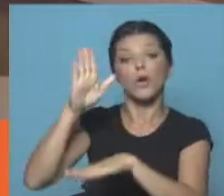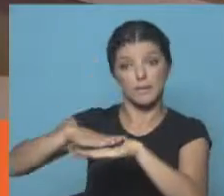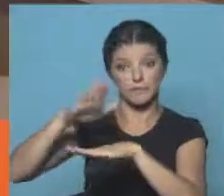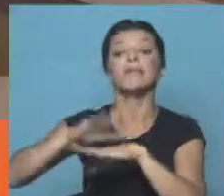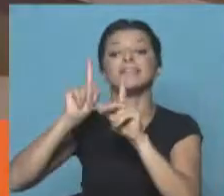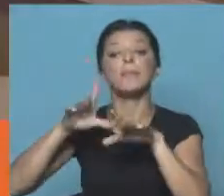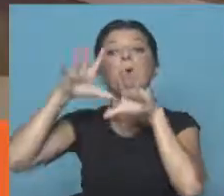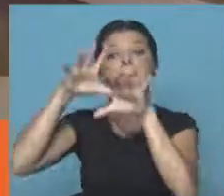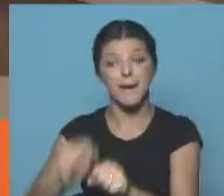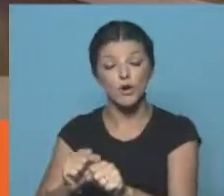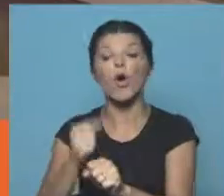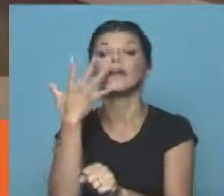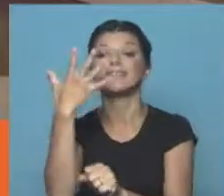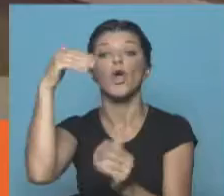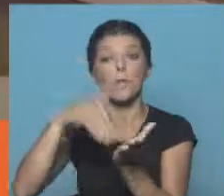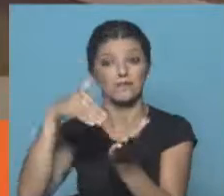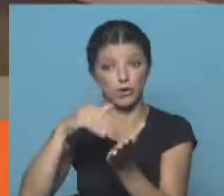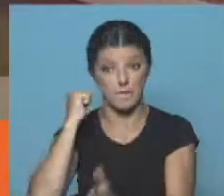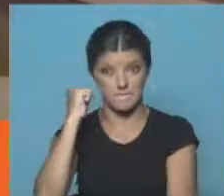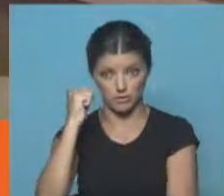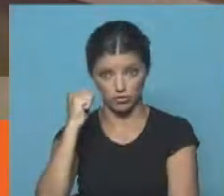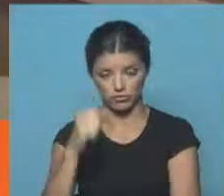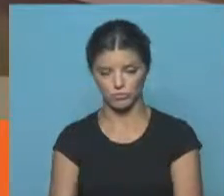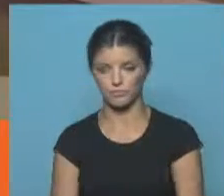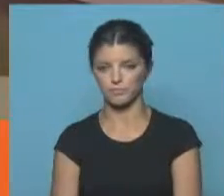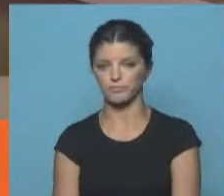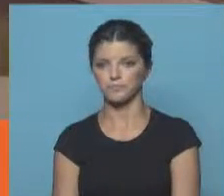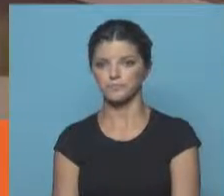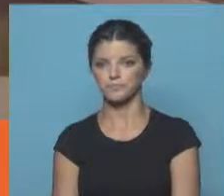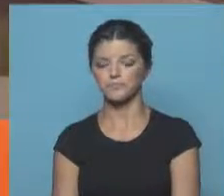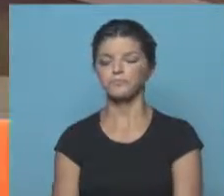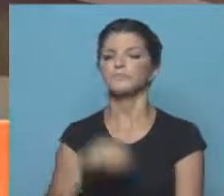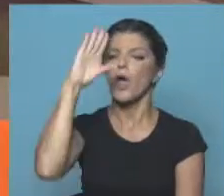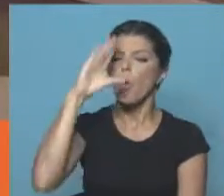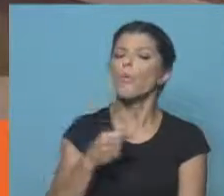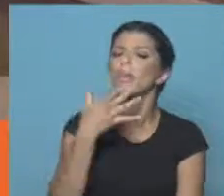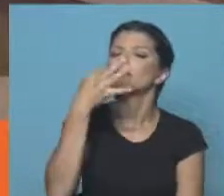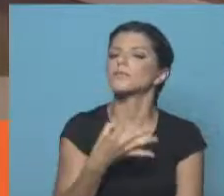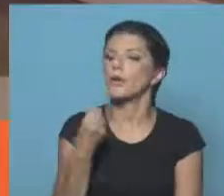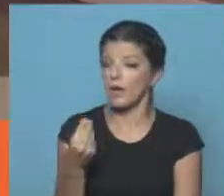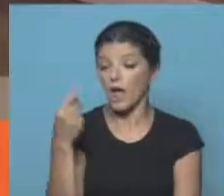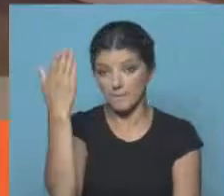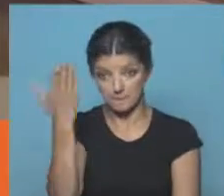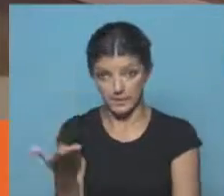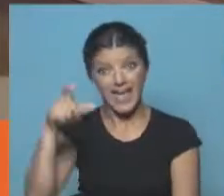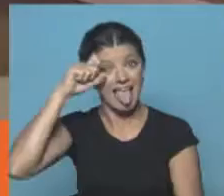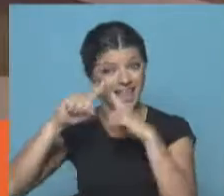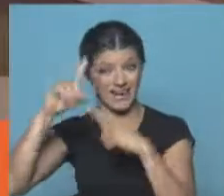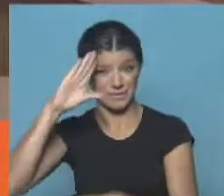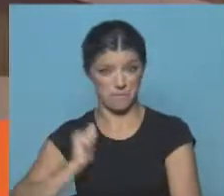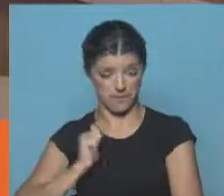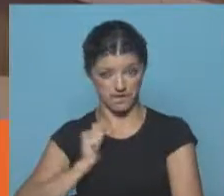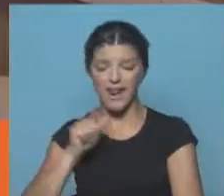de 5 millones de pesos. Lo que dictaminó Rafecas es que el militar ahora retirado no